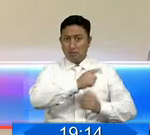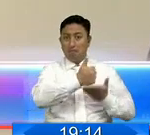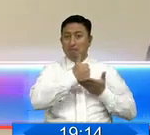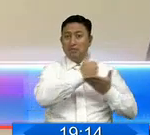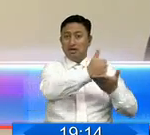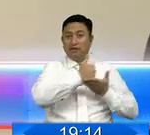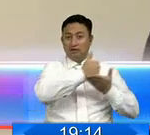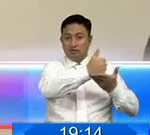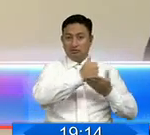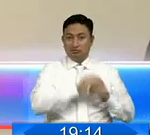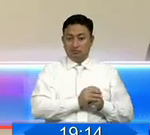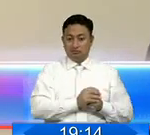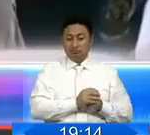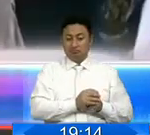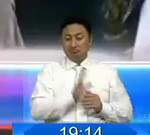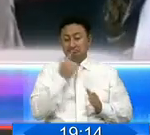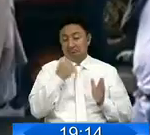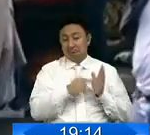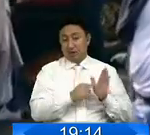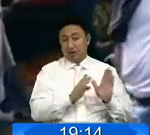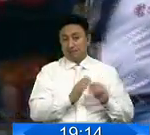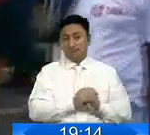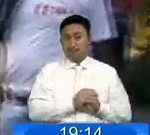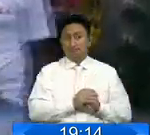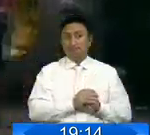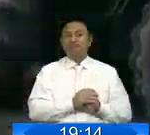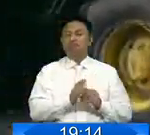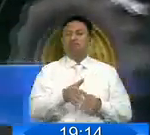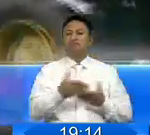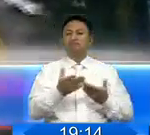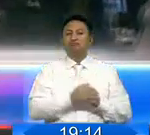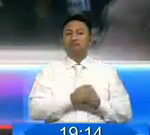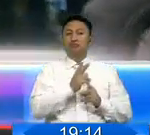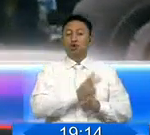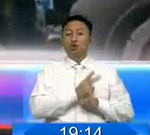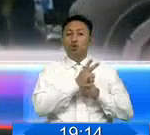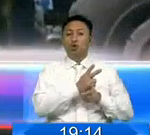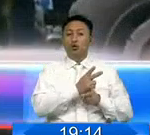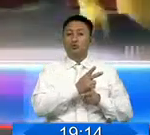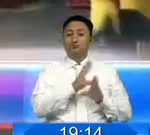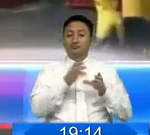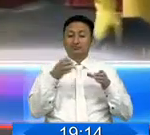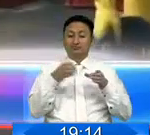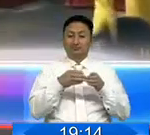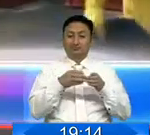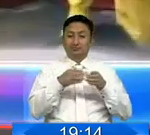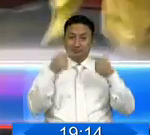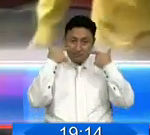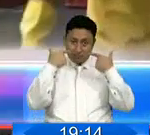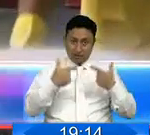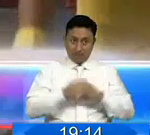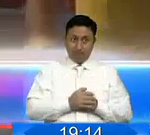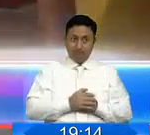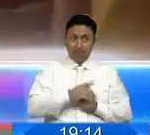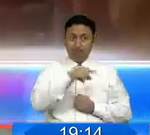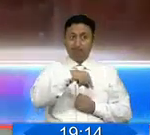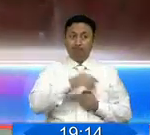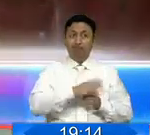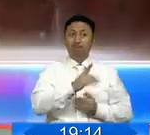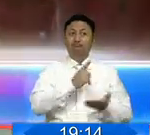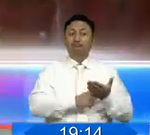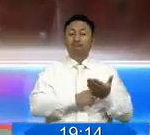beneficio mutuo. ¿Cuál sería el caso? Y este beneficio mutuo implicaría el cuidado de ciertos sectores vulnerables. Aquí, el analista